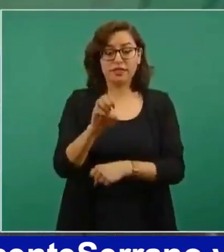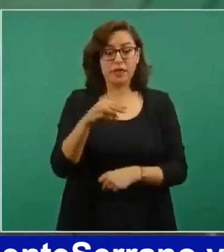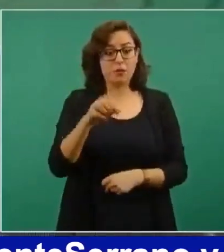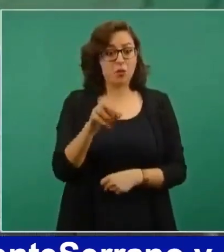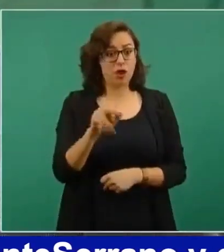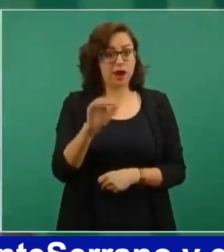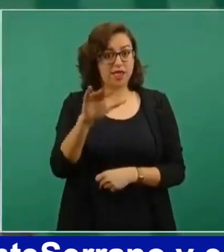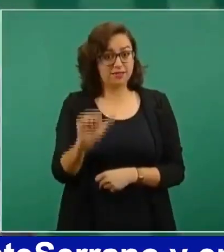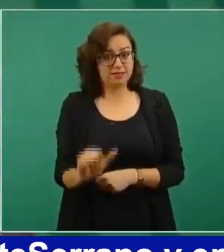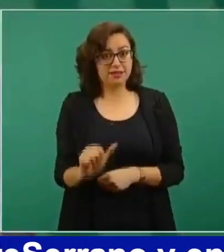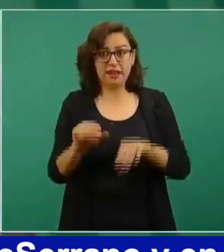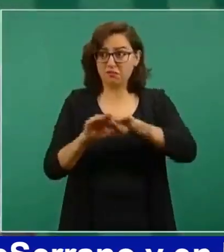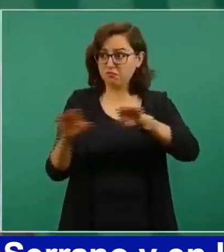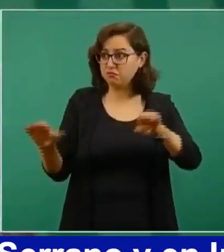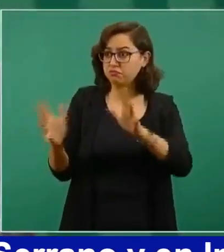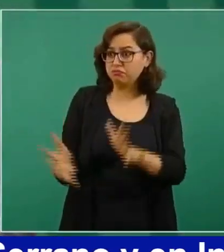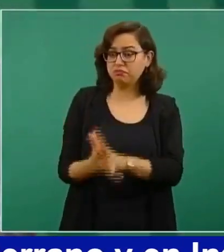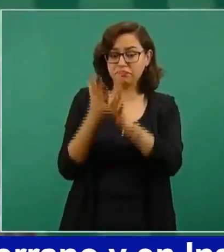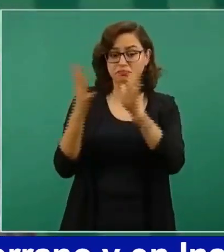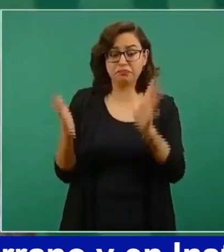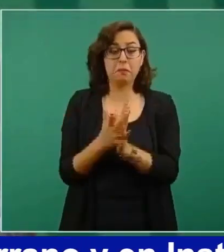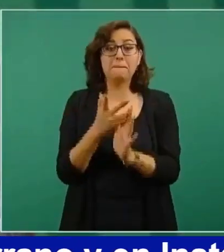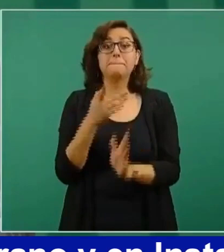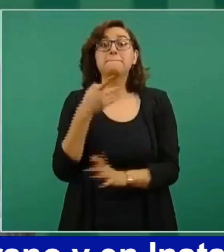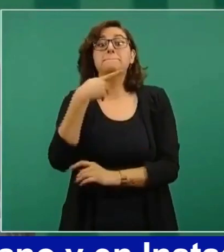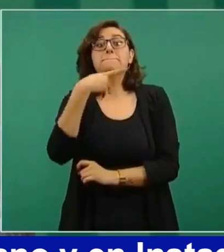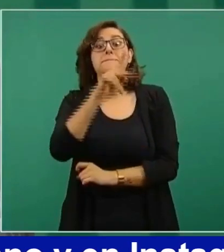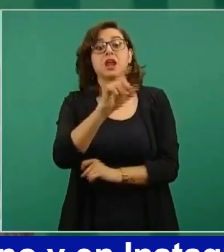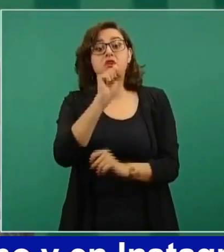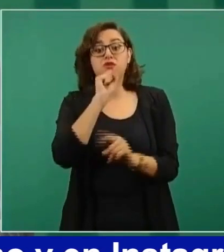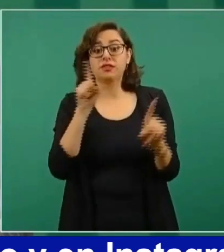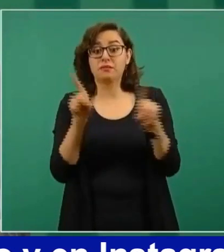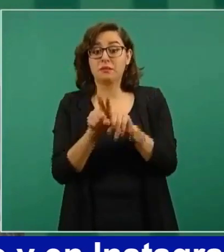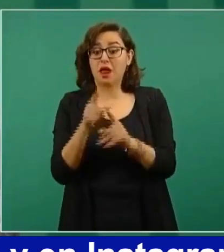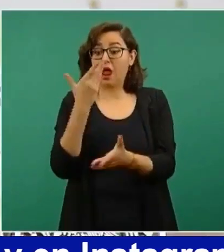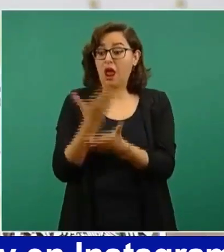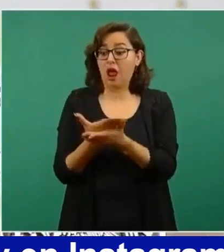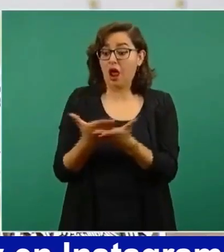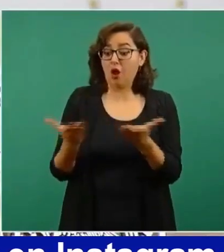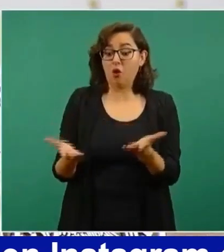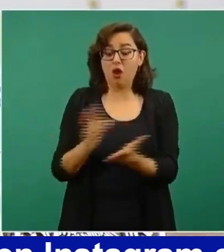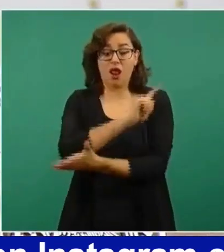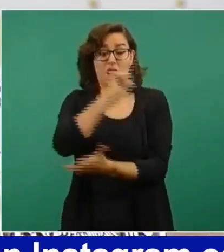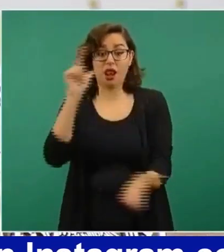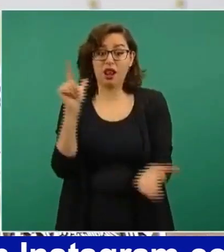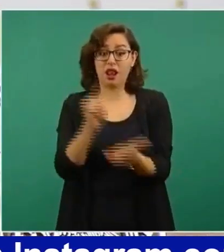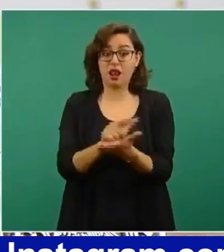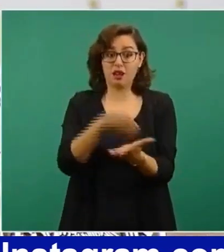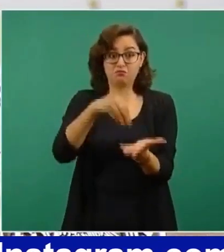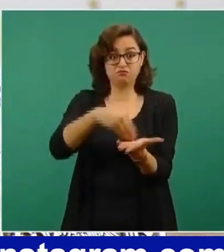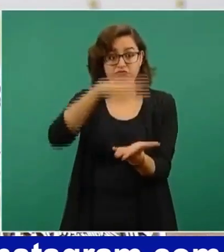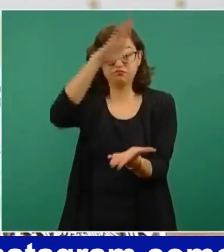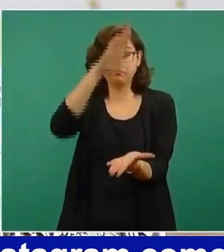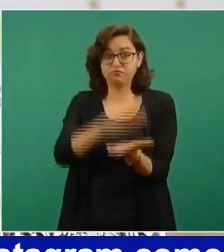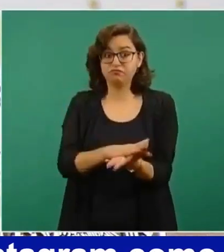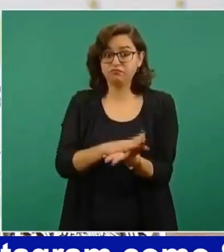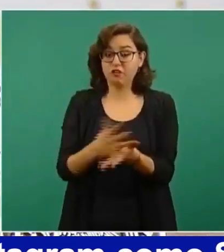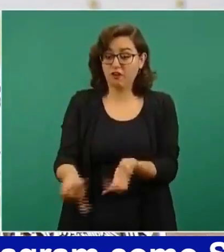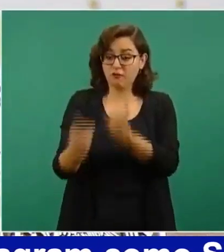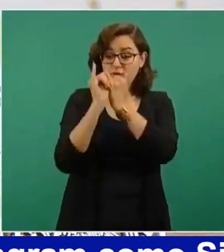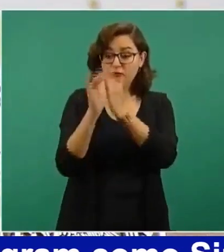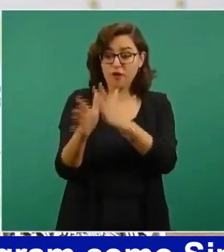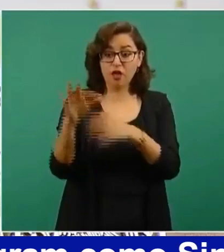hay ahora un marco legal para castigar el fraude que no existía.